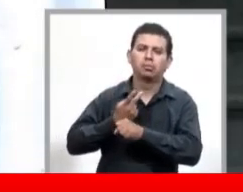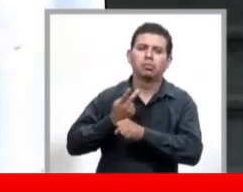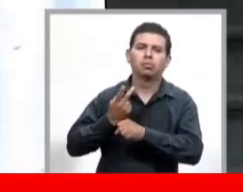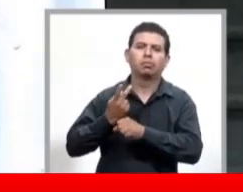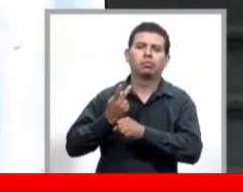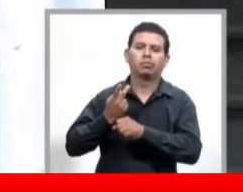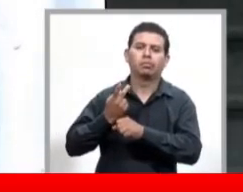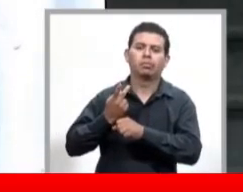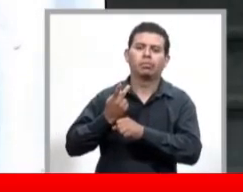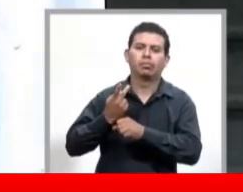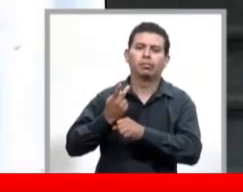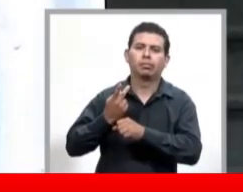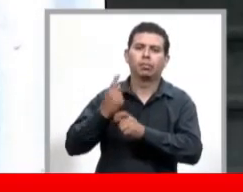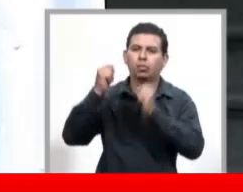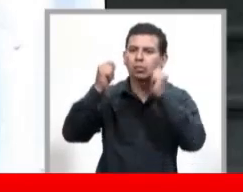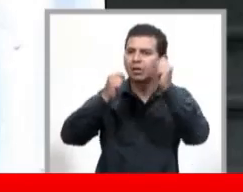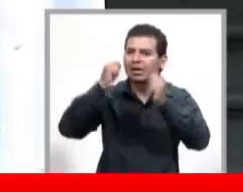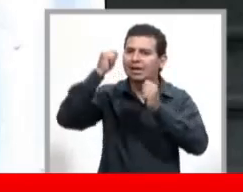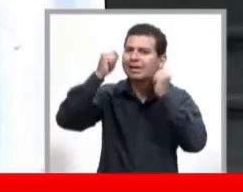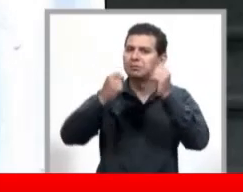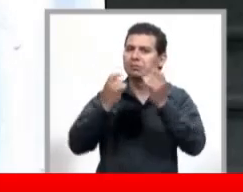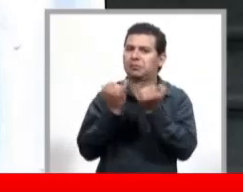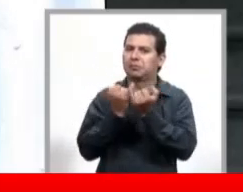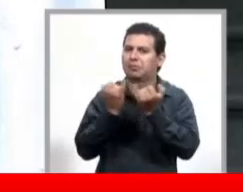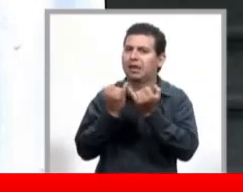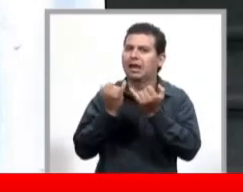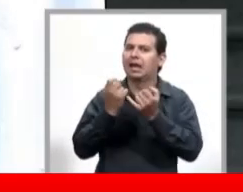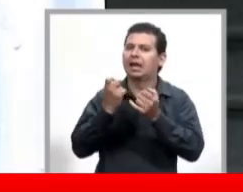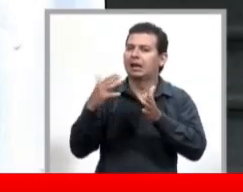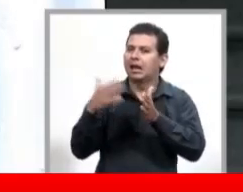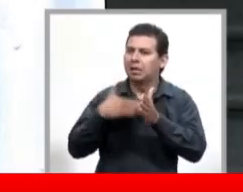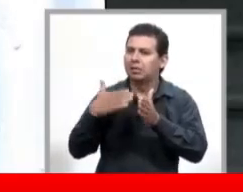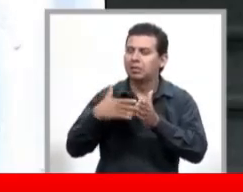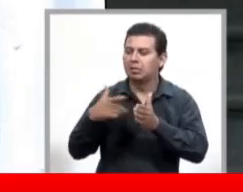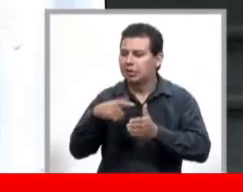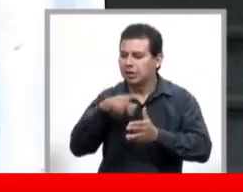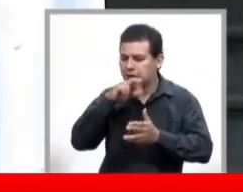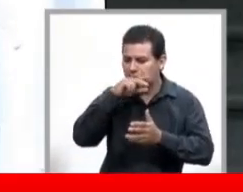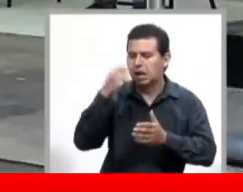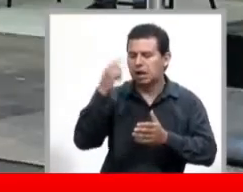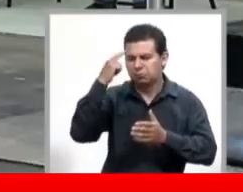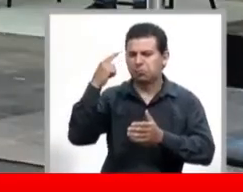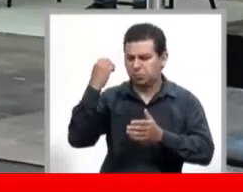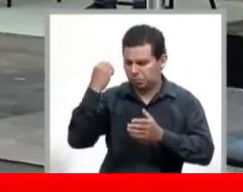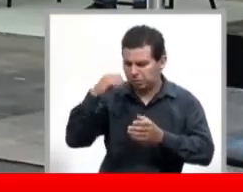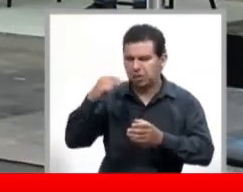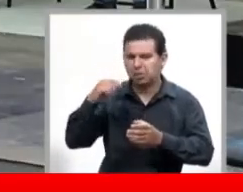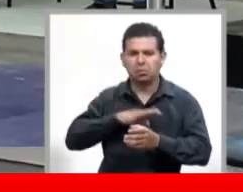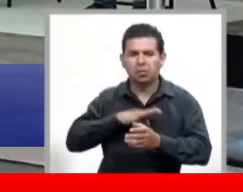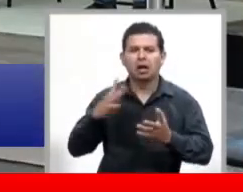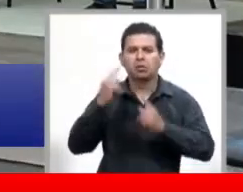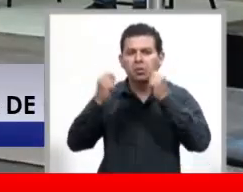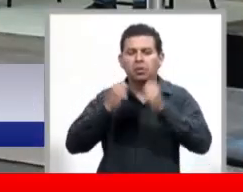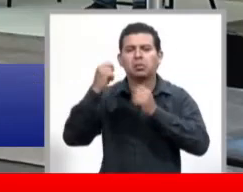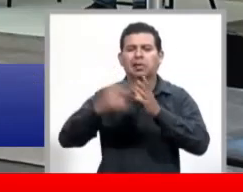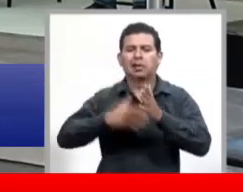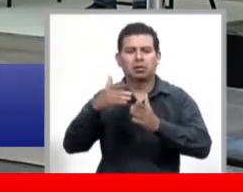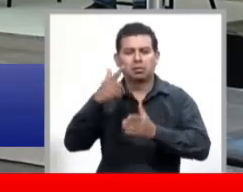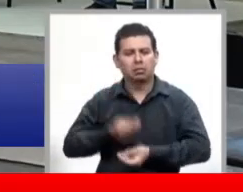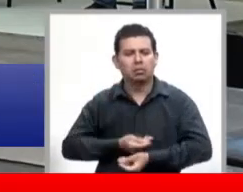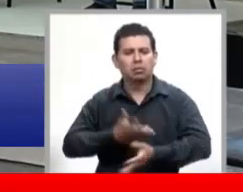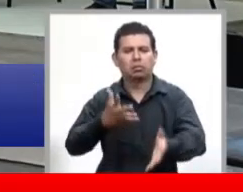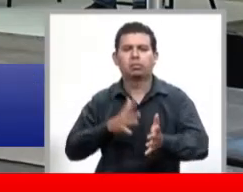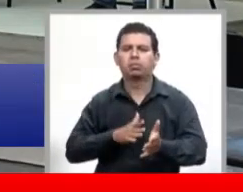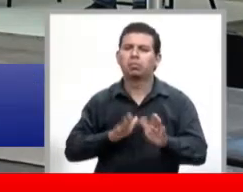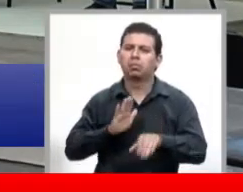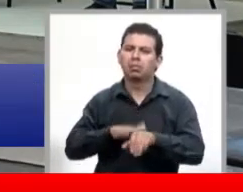sector turístico y gastronómico de nuestro estado para poder detonarlo. Eso seguramente lo estamos